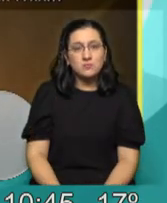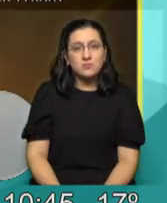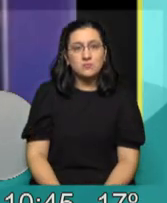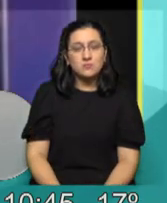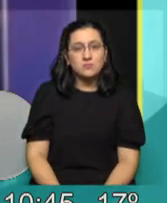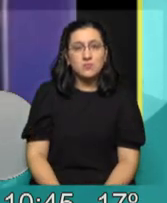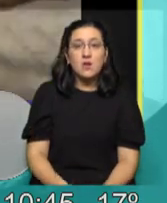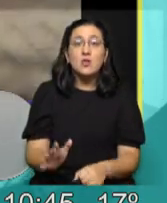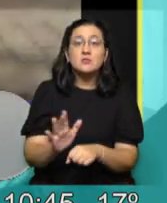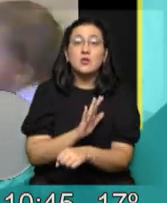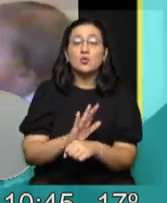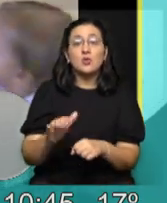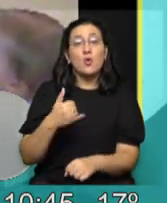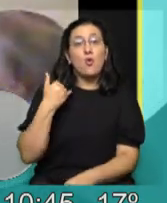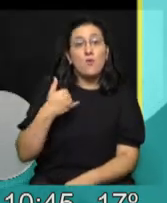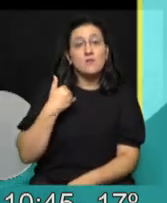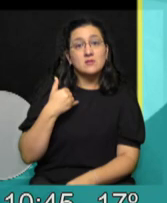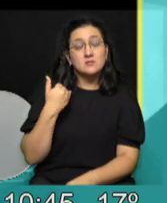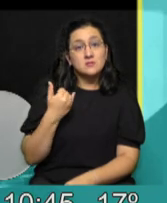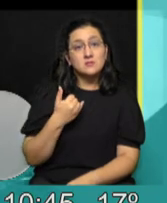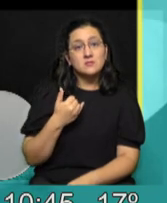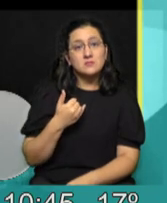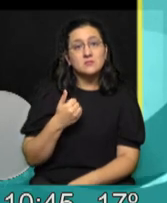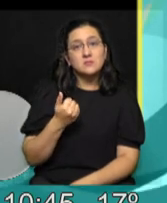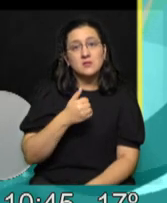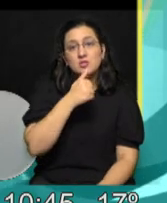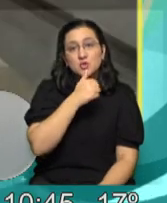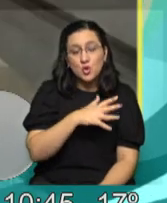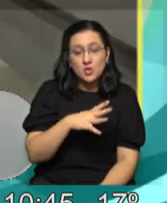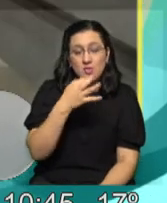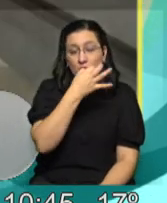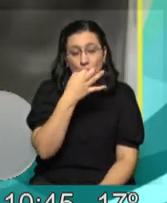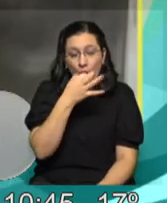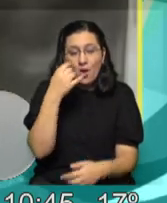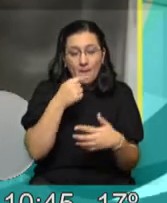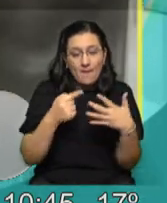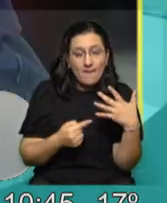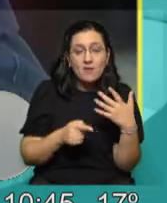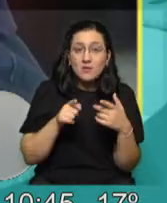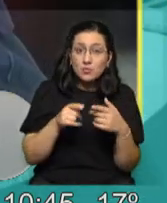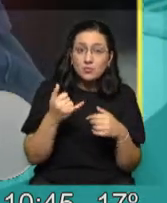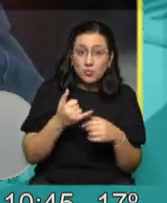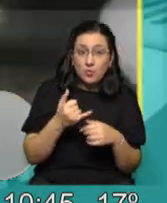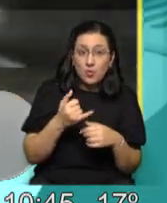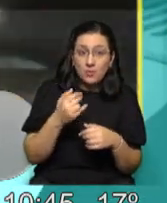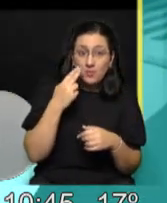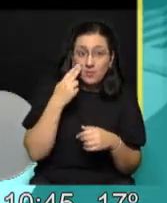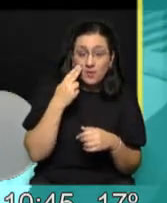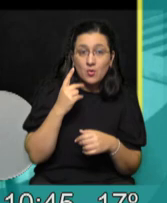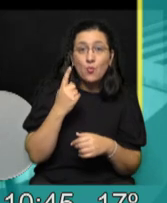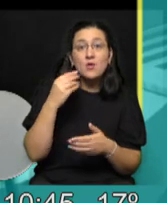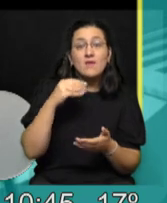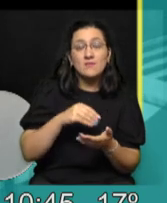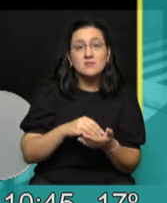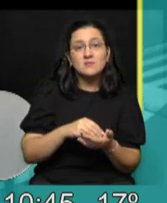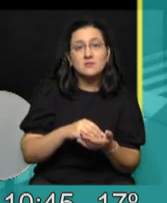veces los actores jovencitos que empiezan en el cine tienen historias de drogas, de accidentes, entonces bueno, ¿tuvo también? Él tuvo una vez que fue